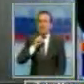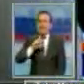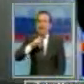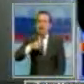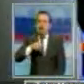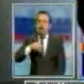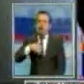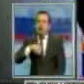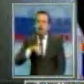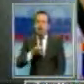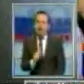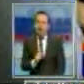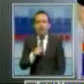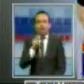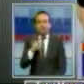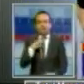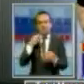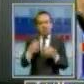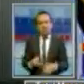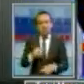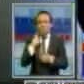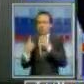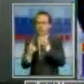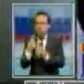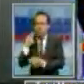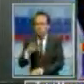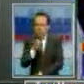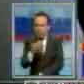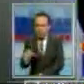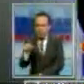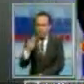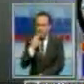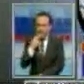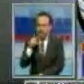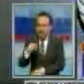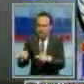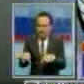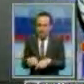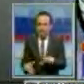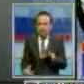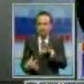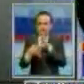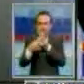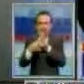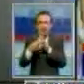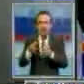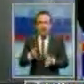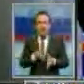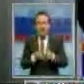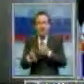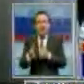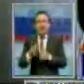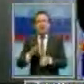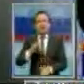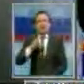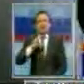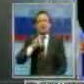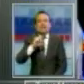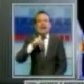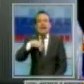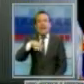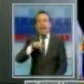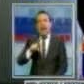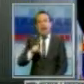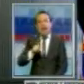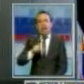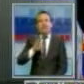este acuerdo lo revisamos, lo consultamos con la gente de la Patagonia y aseguramos de que hay conectividad hacia el canal Beagle y realmente la cuestión permite